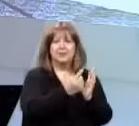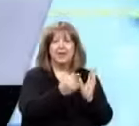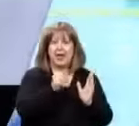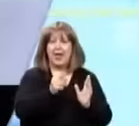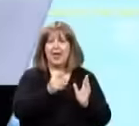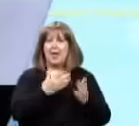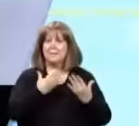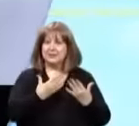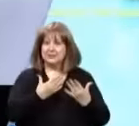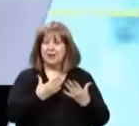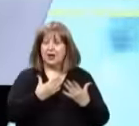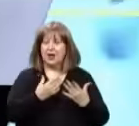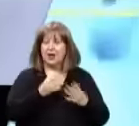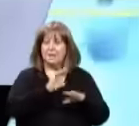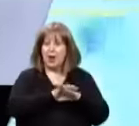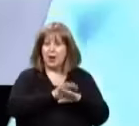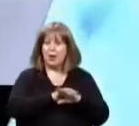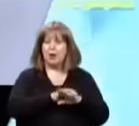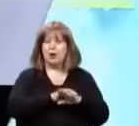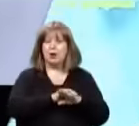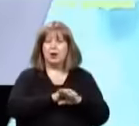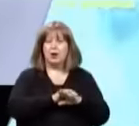ella haya sido la que propinó